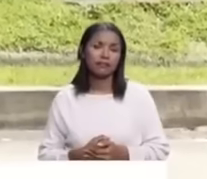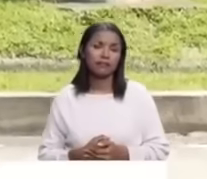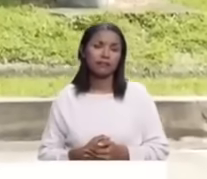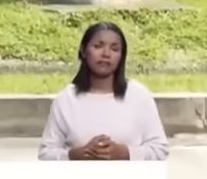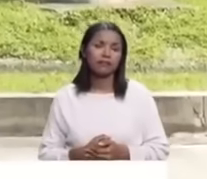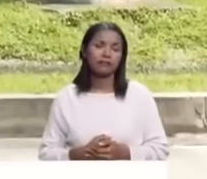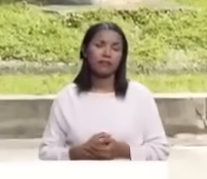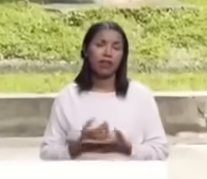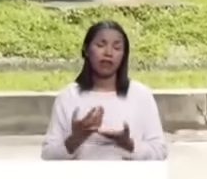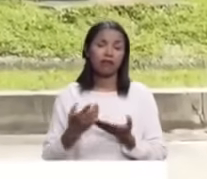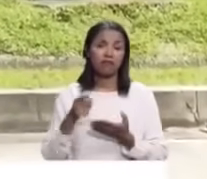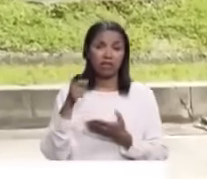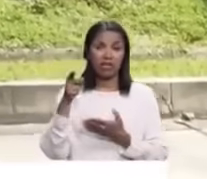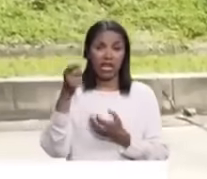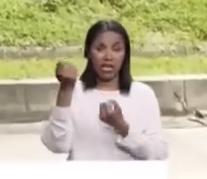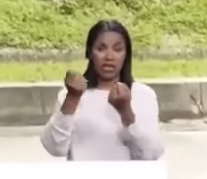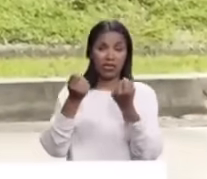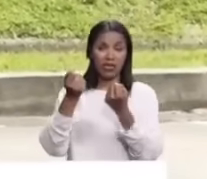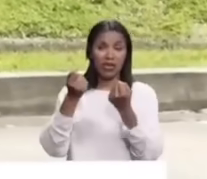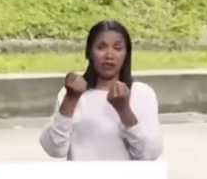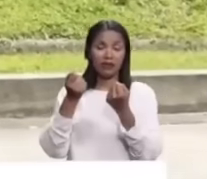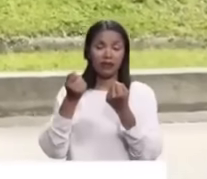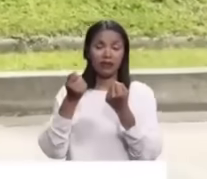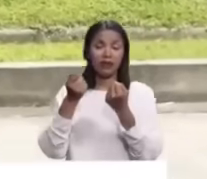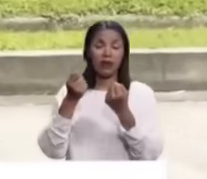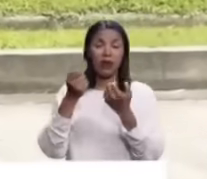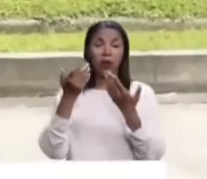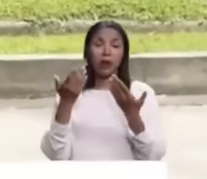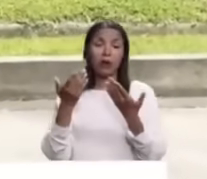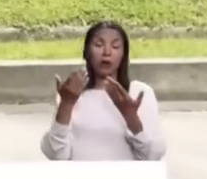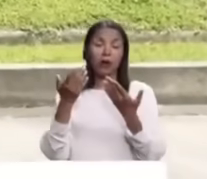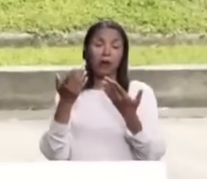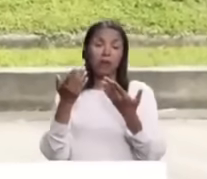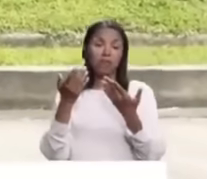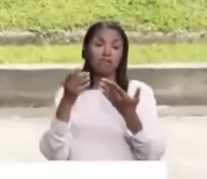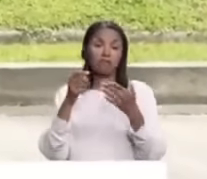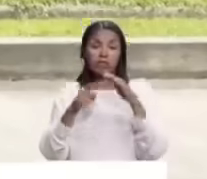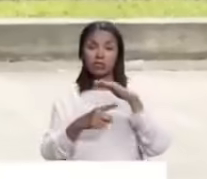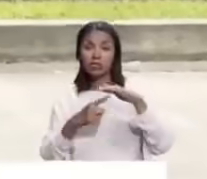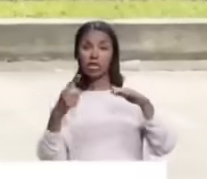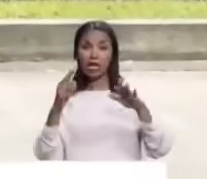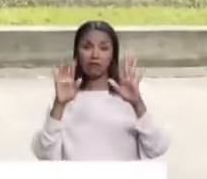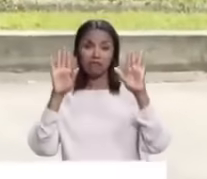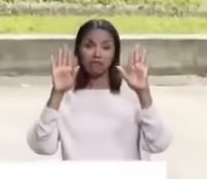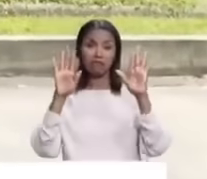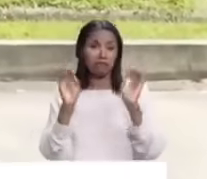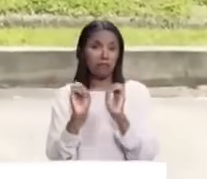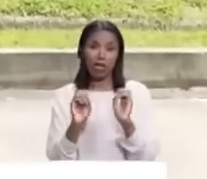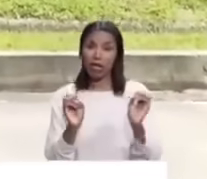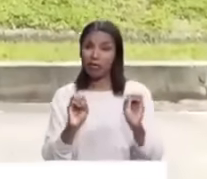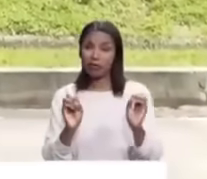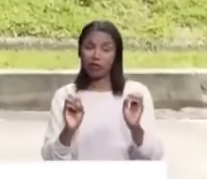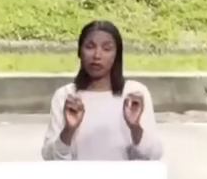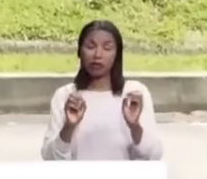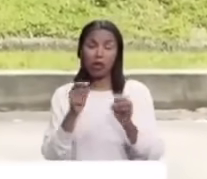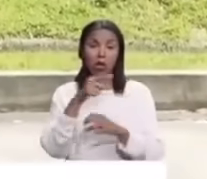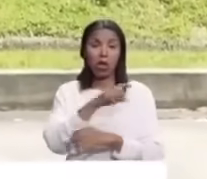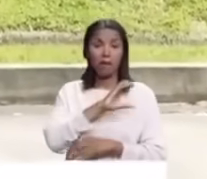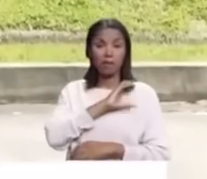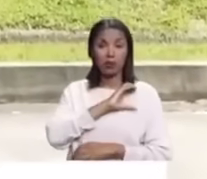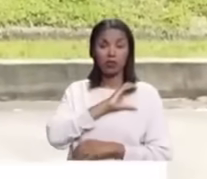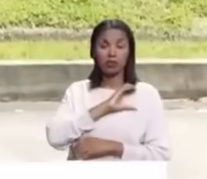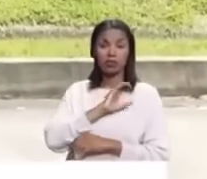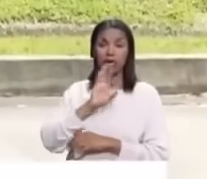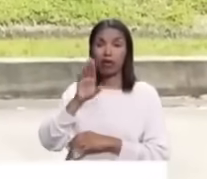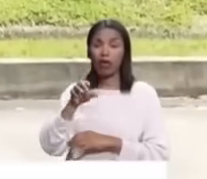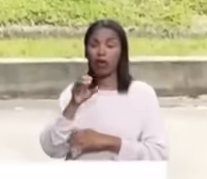ningún tipo de comunicación por parte de los ocupantes del auto hacia las autoridades